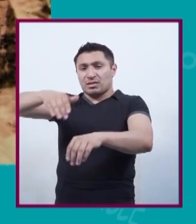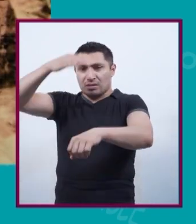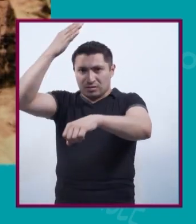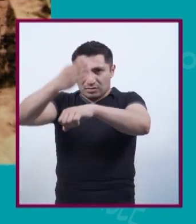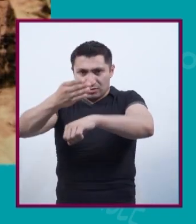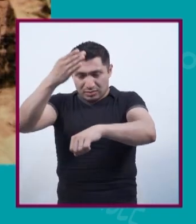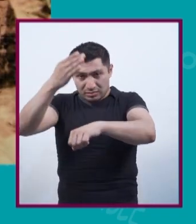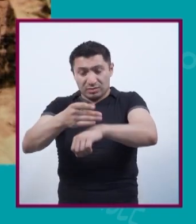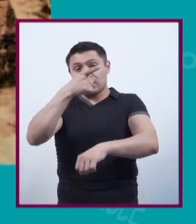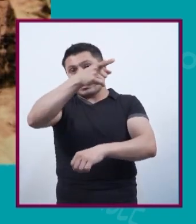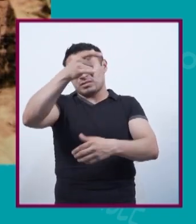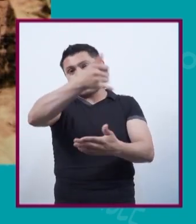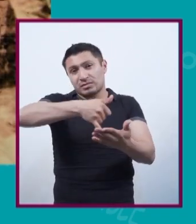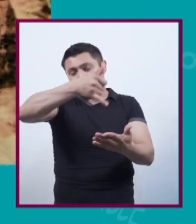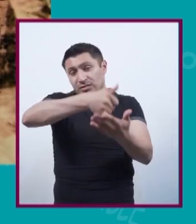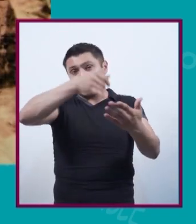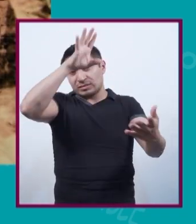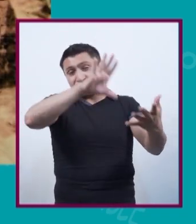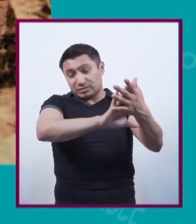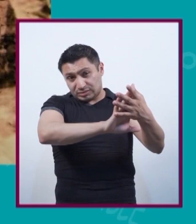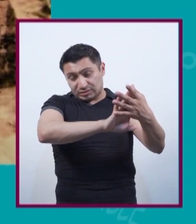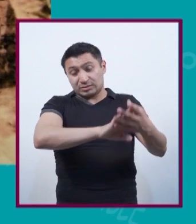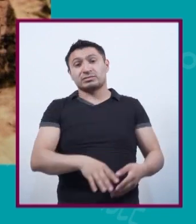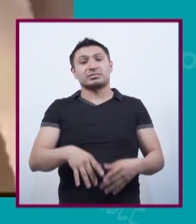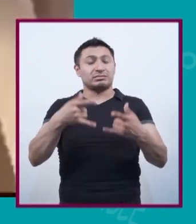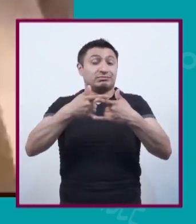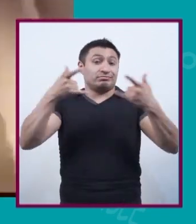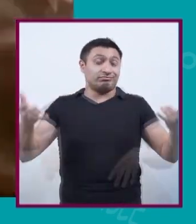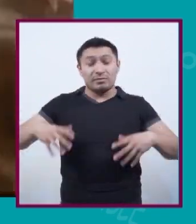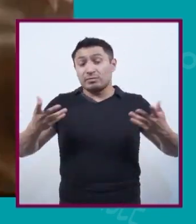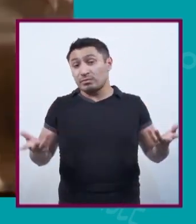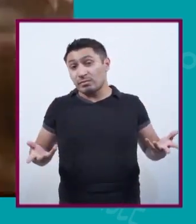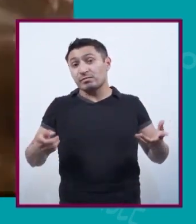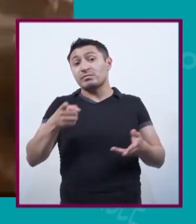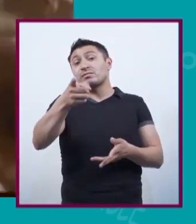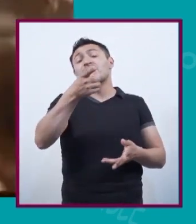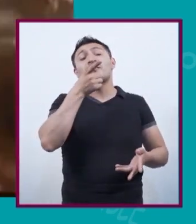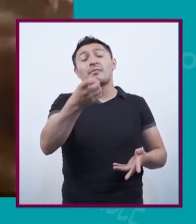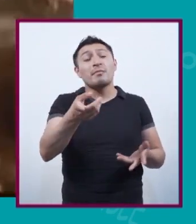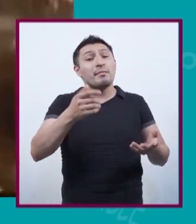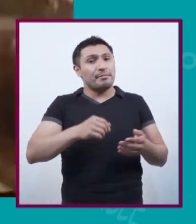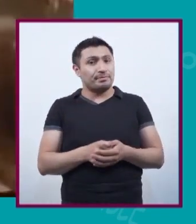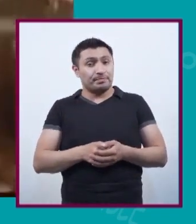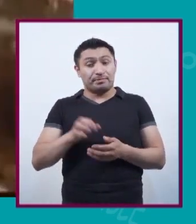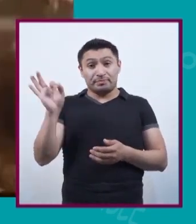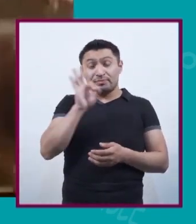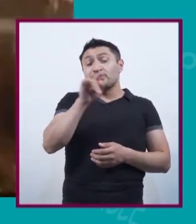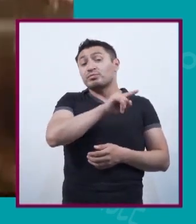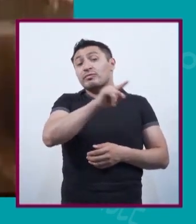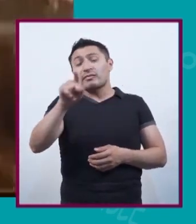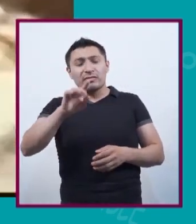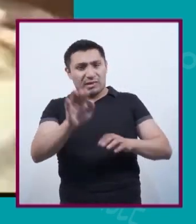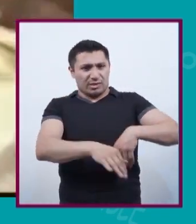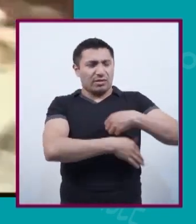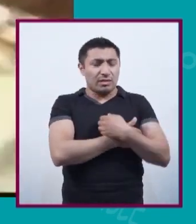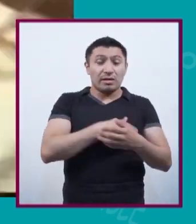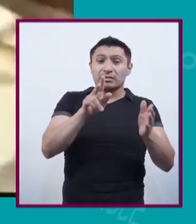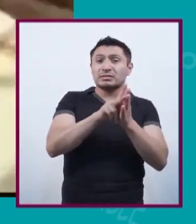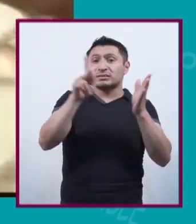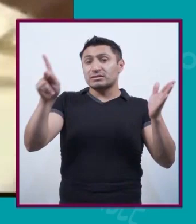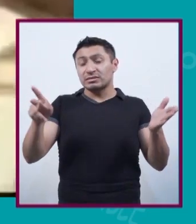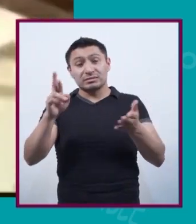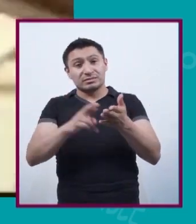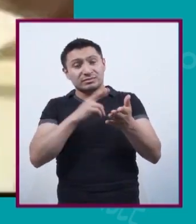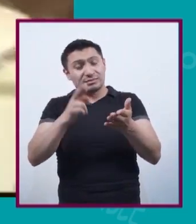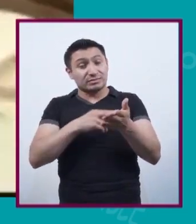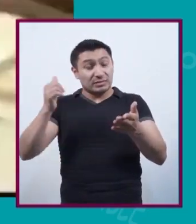en las Islas Marías. ¡Qué historia! ¿Verdad? Platíquenme. ¿Alguna o alguno de ustedes ha guardado periódicos o